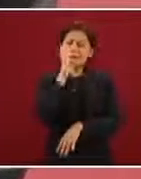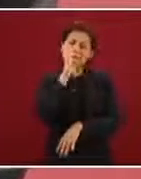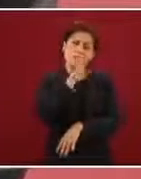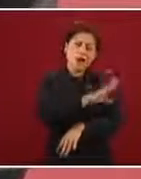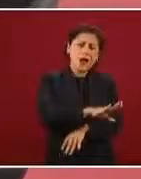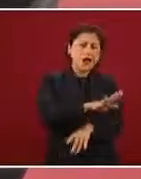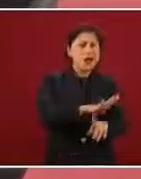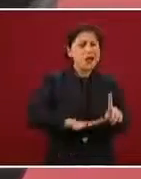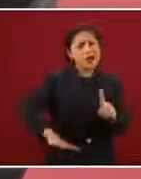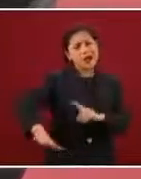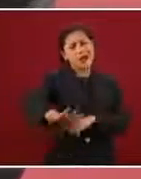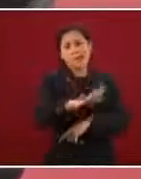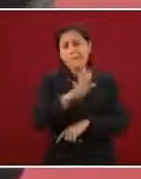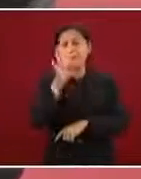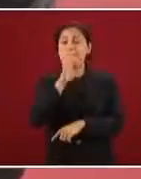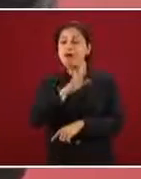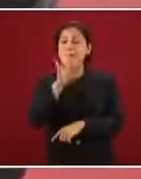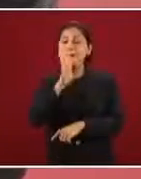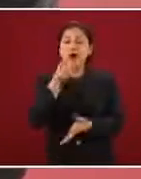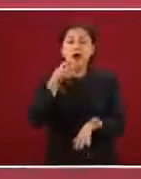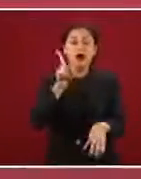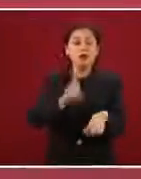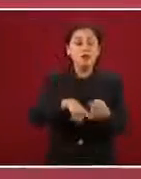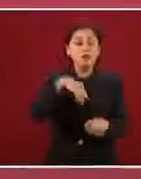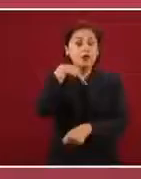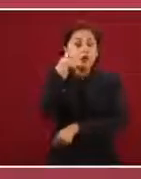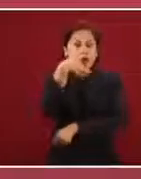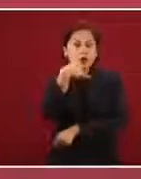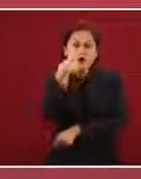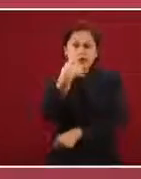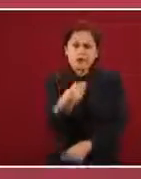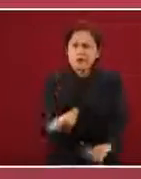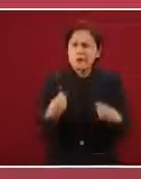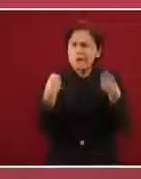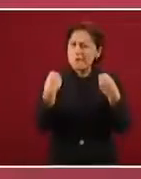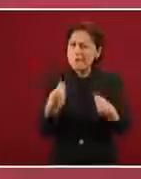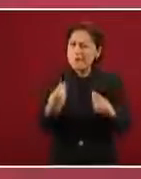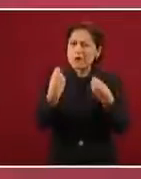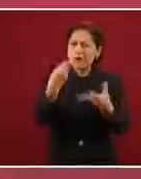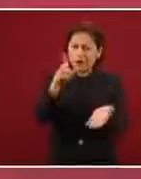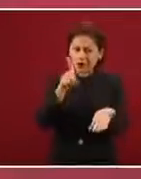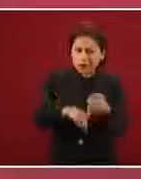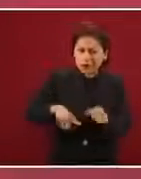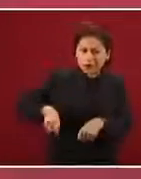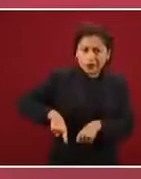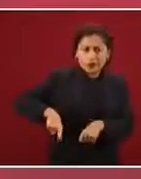corrupción en todo. Estaba podrido el gobierno.